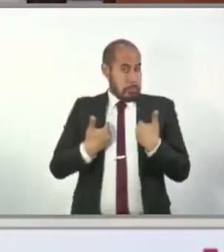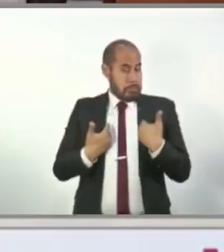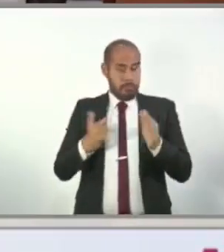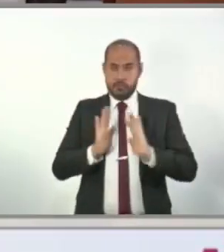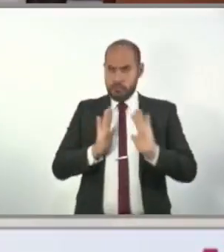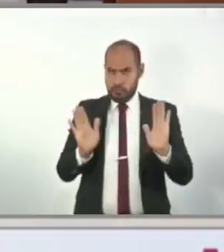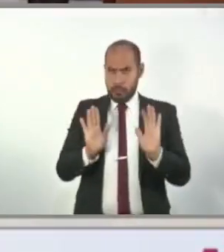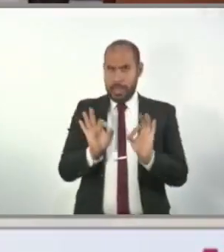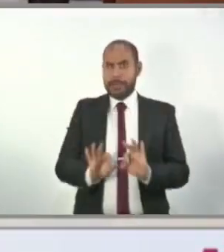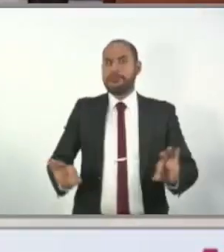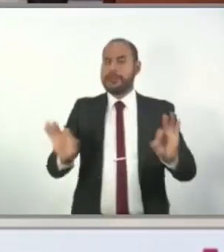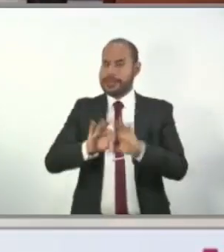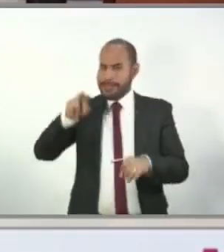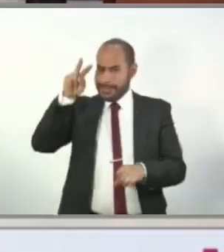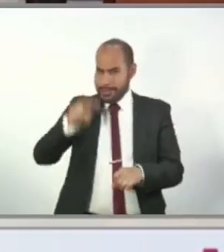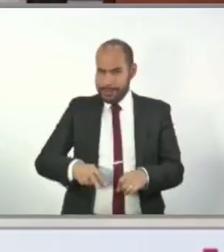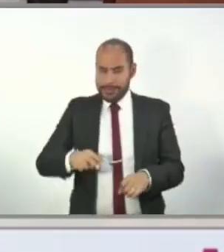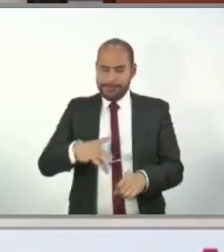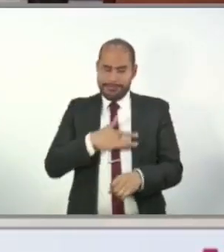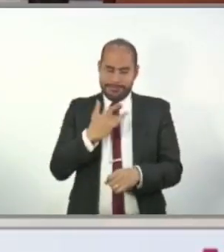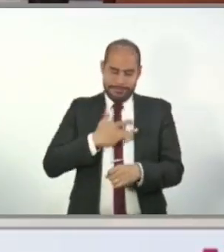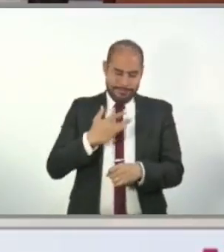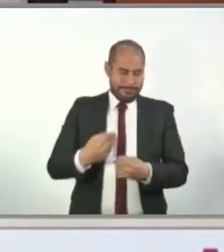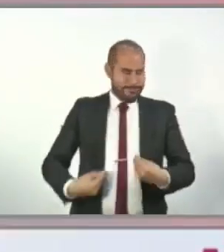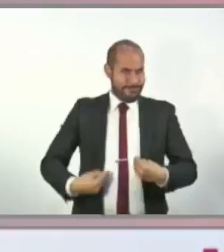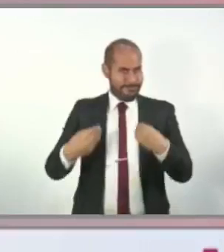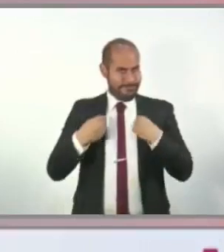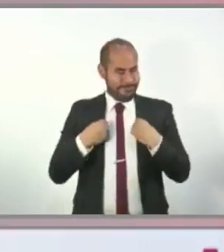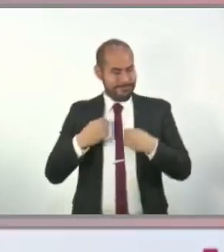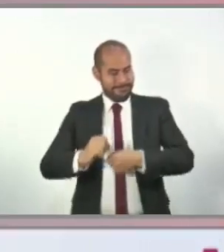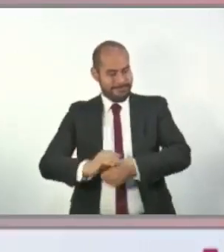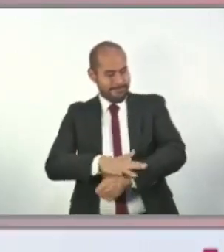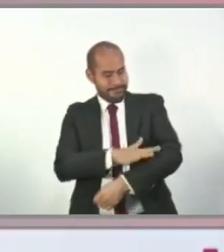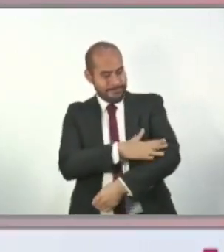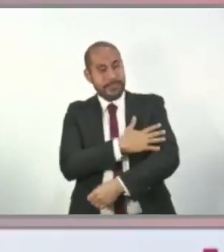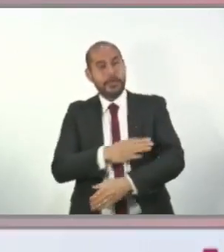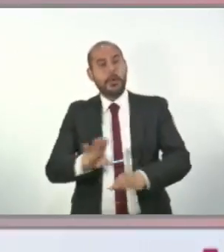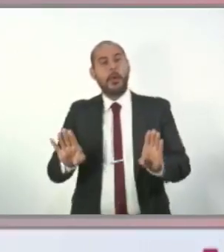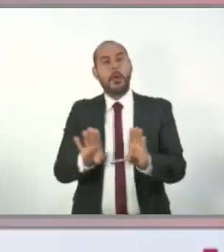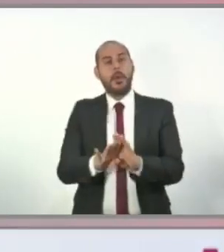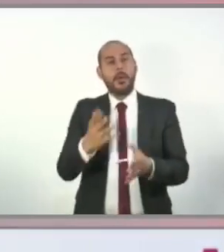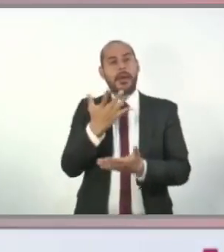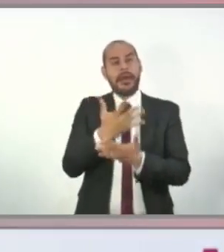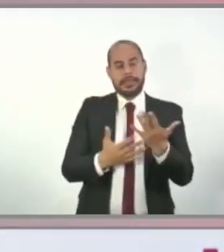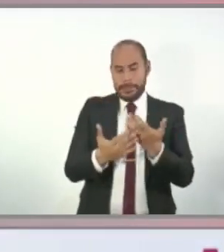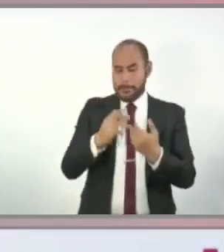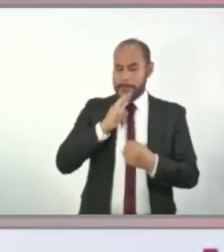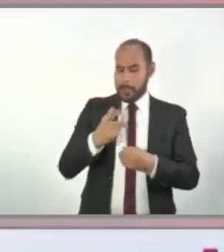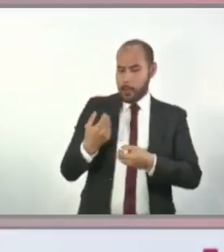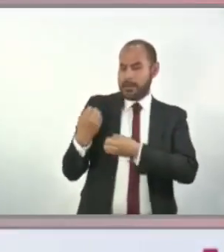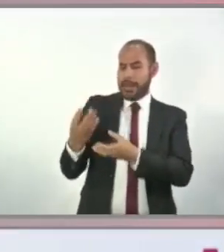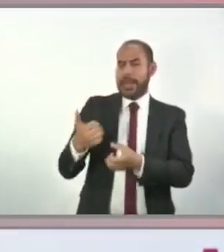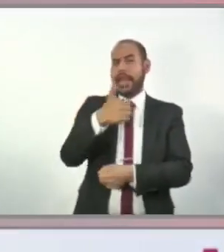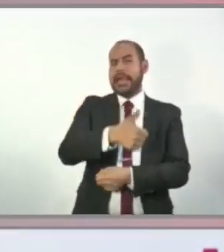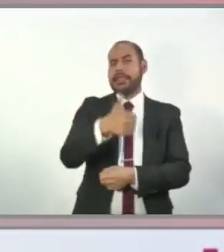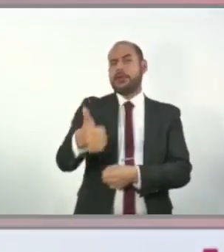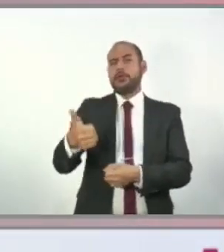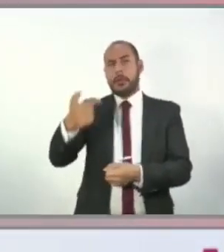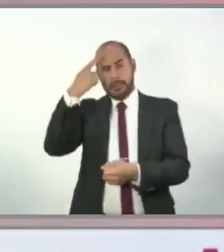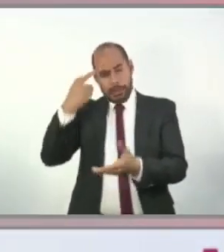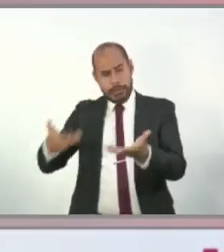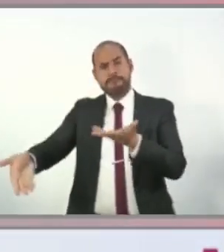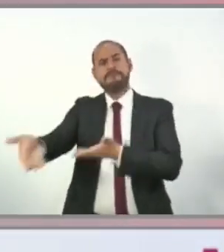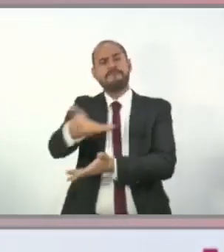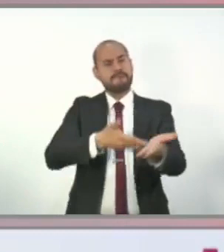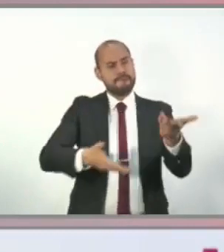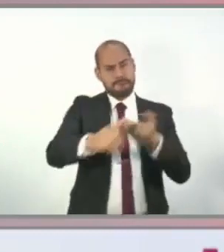sino que la verdadera plenitud de la vida humana se logra en la entrega de lo mejor de cada cual al servicio de los